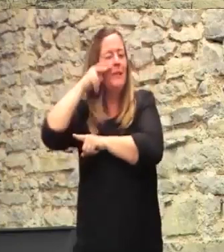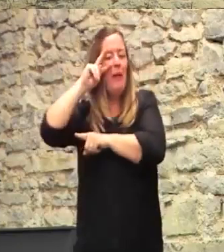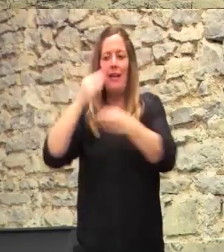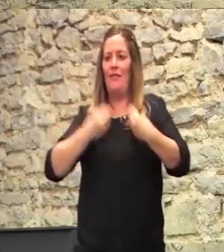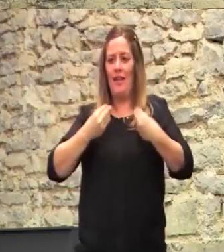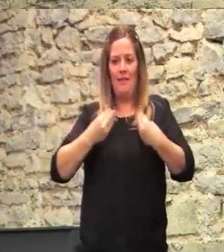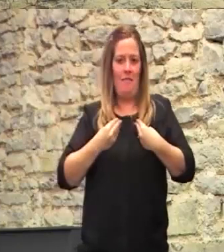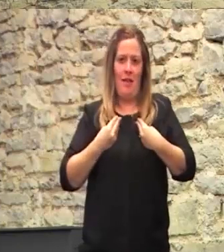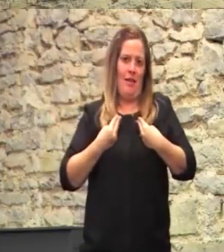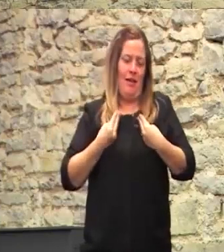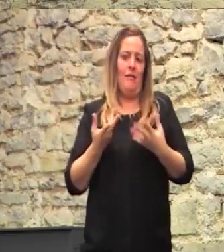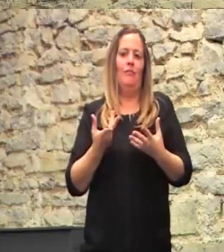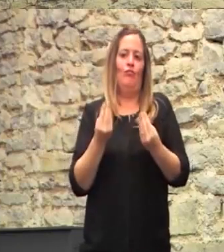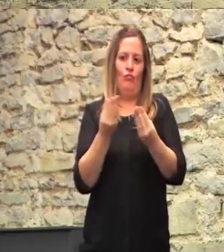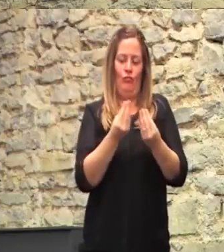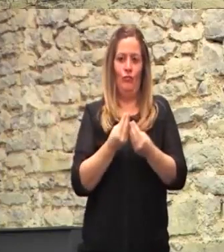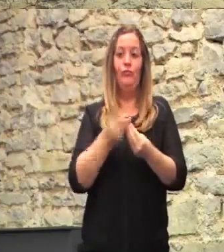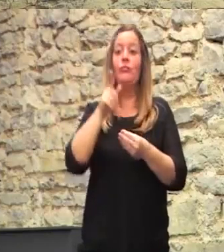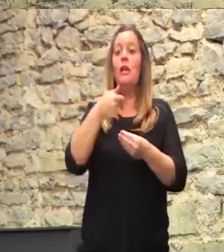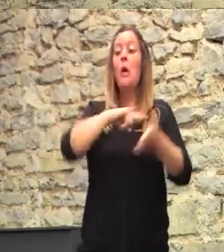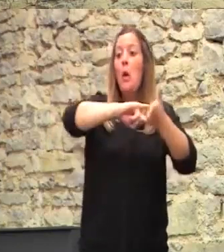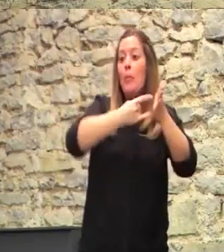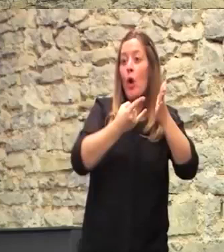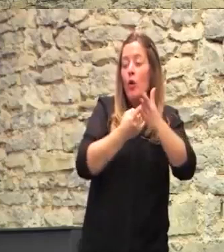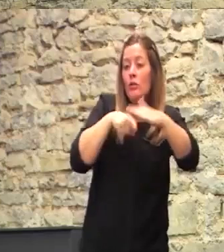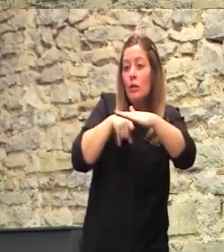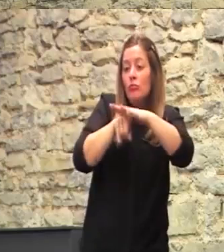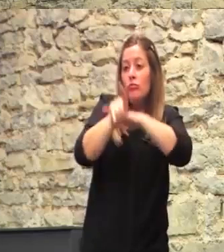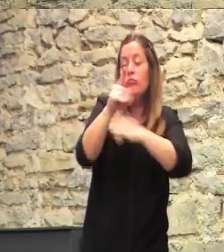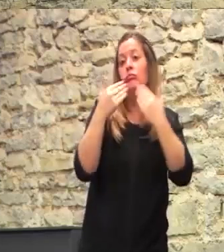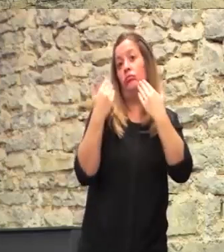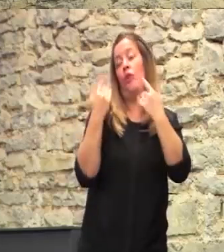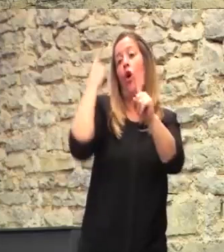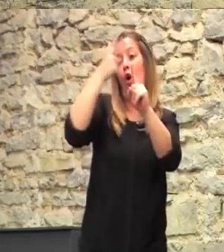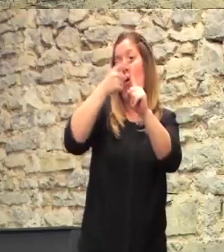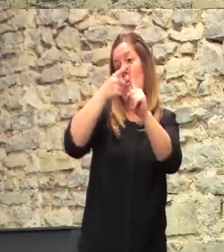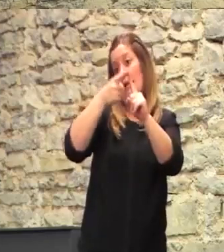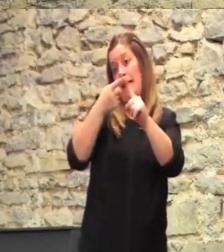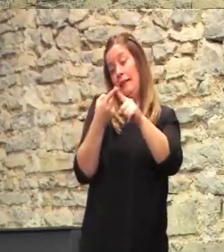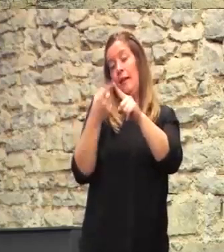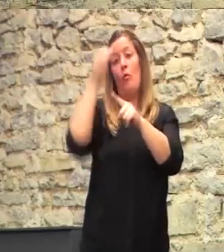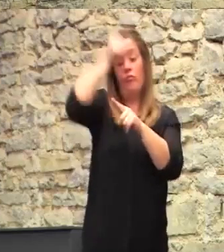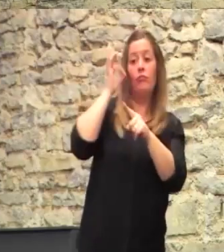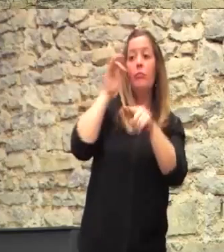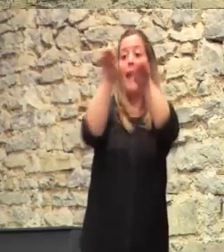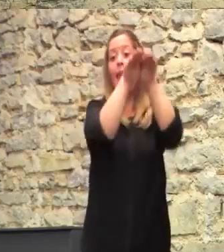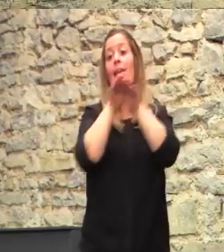vida dirige y desarrolla proyectos que promueven la equidad de género en todas las áreas existenciales de las mujeres coordina talleres